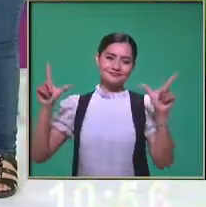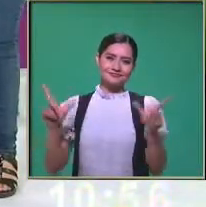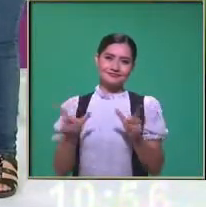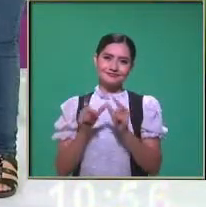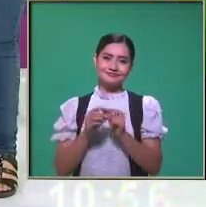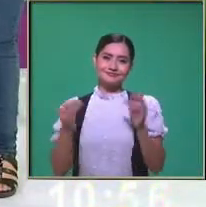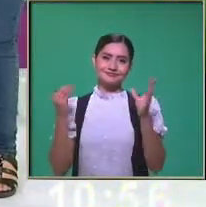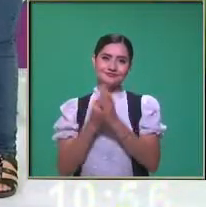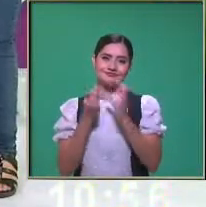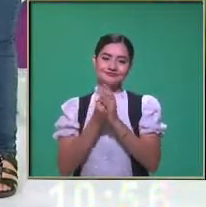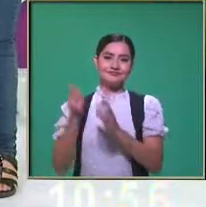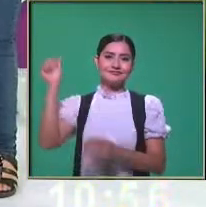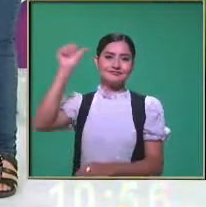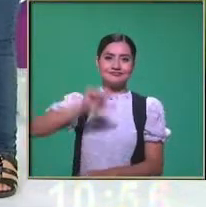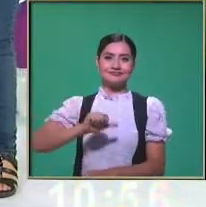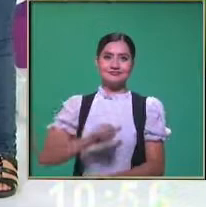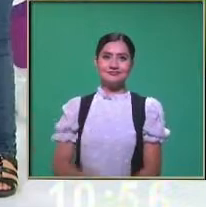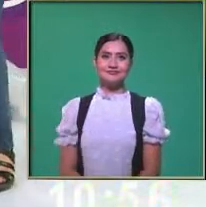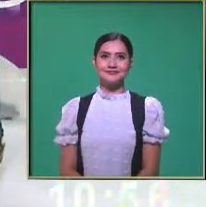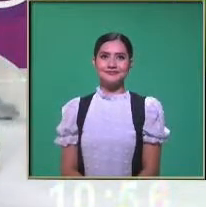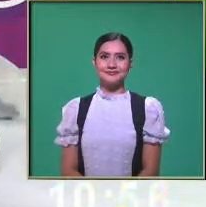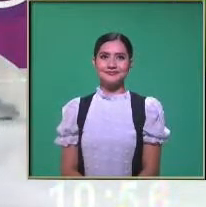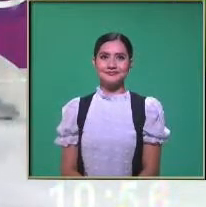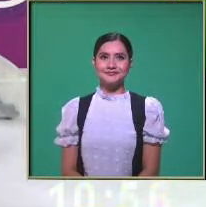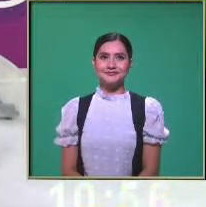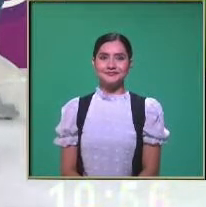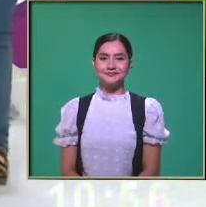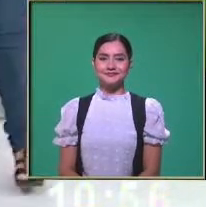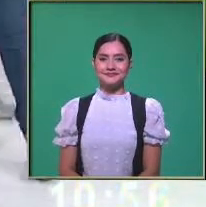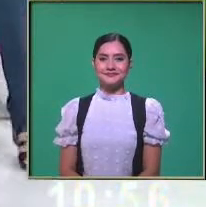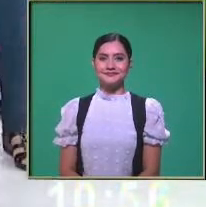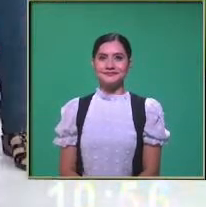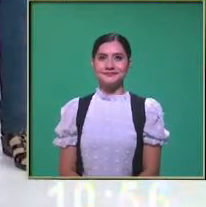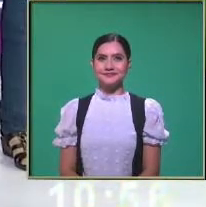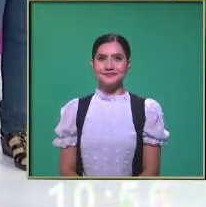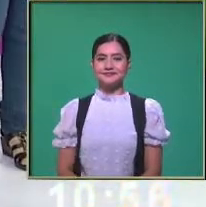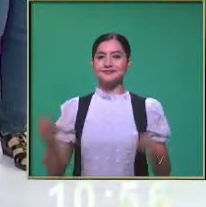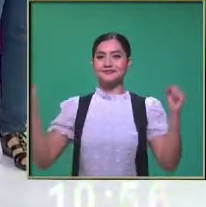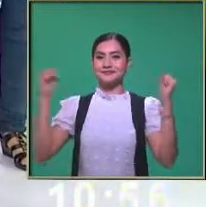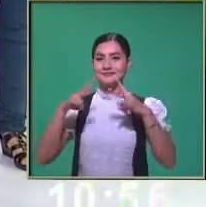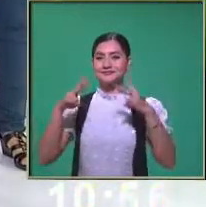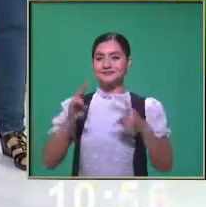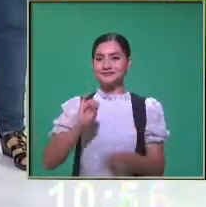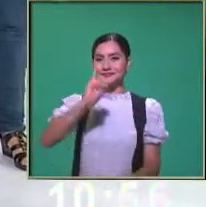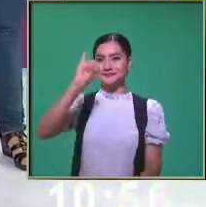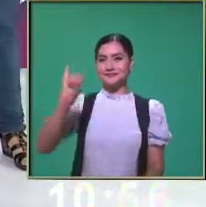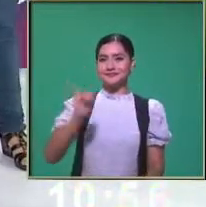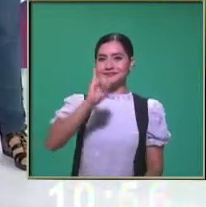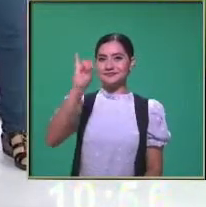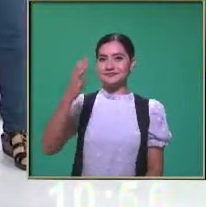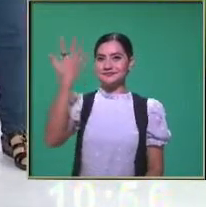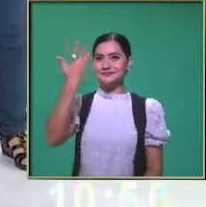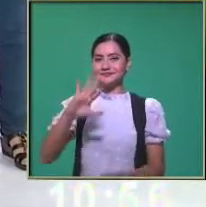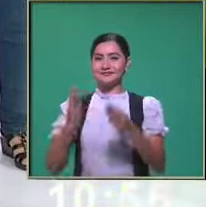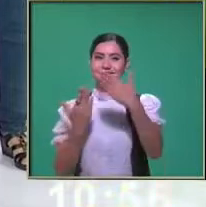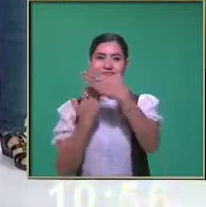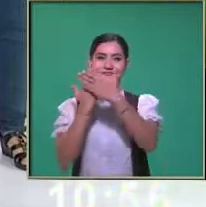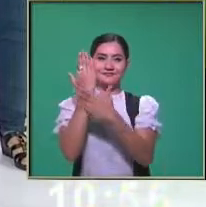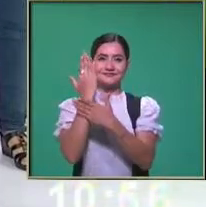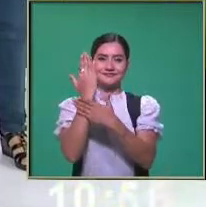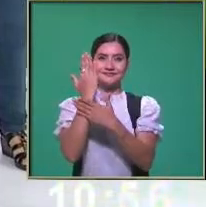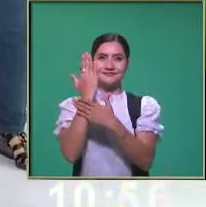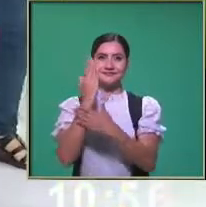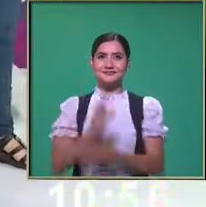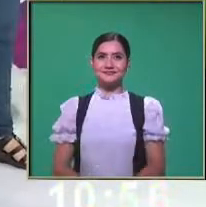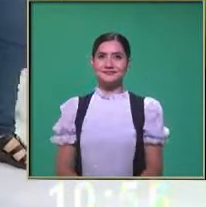eso es todo por el día de hoy, con una bonita canción, ¿verdad? Sí, los vemos el jueves a las 10 de la mañana. Nos despedimos